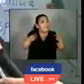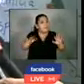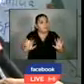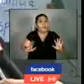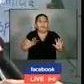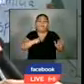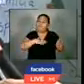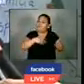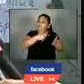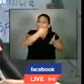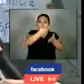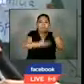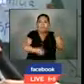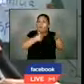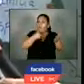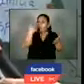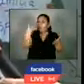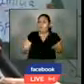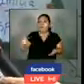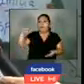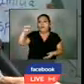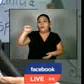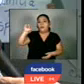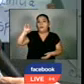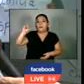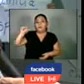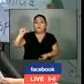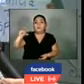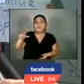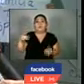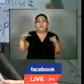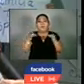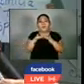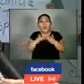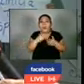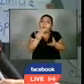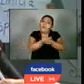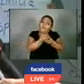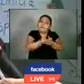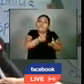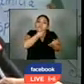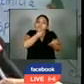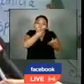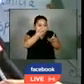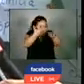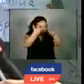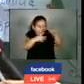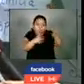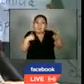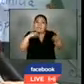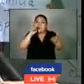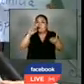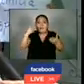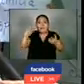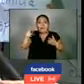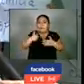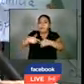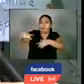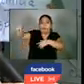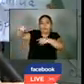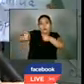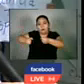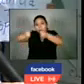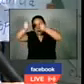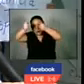absolutamente favorable a Sara Rogel. También todos los demás informes pues dicen que ya debería estar en la cárcel, pero en